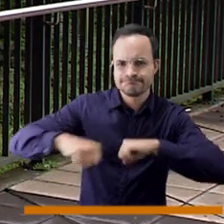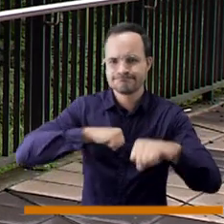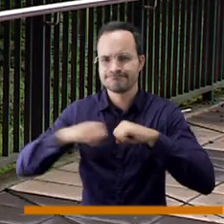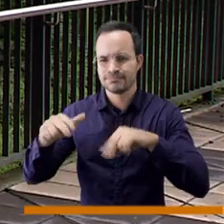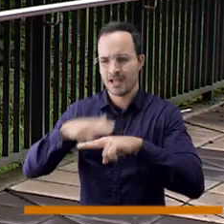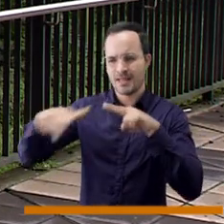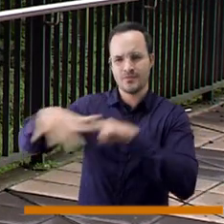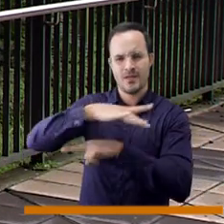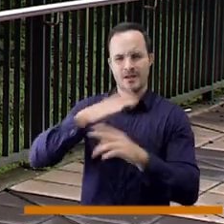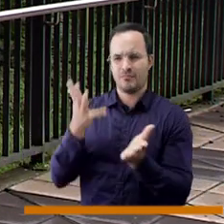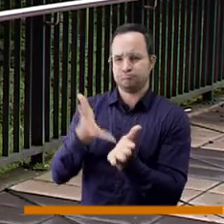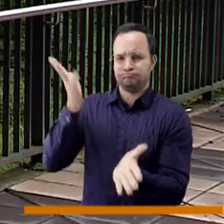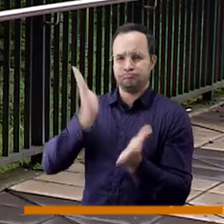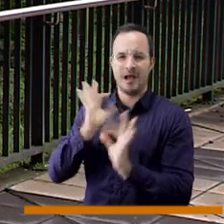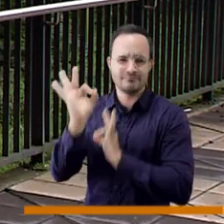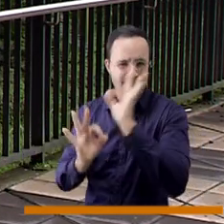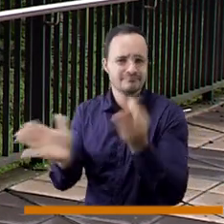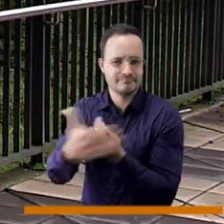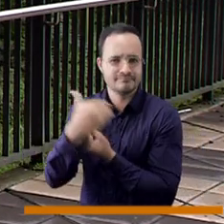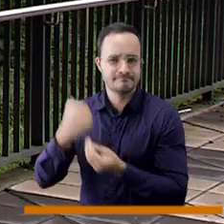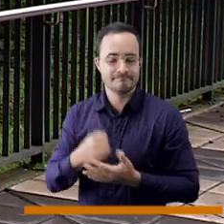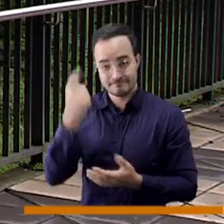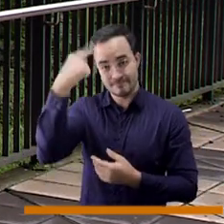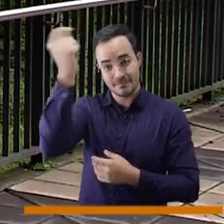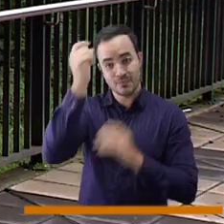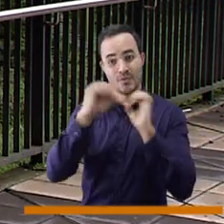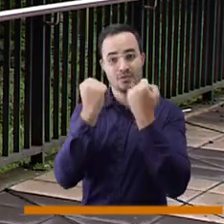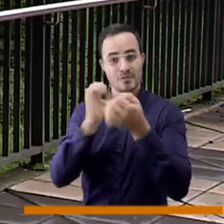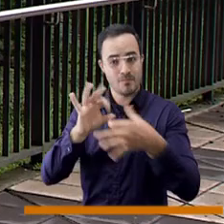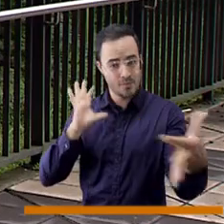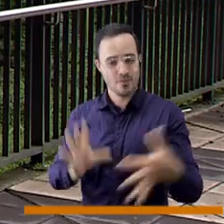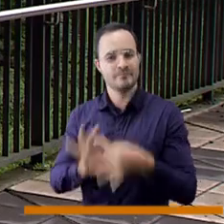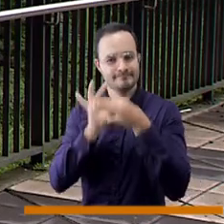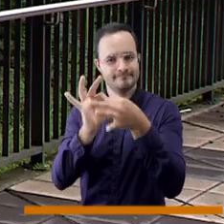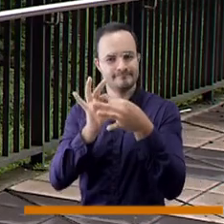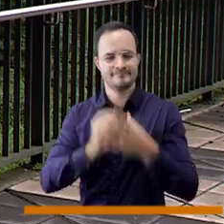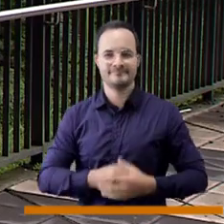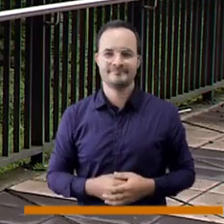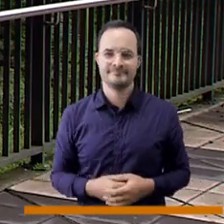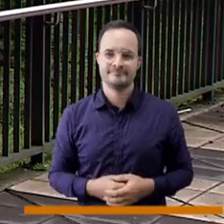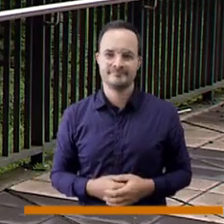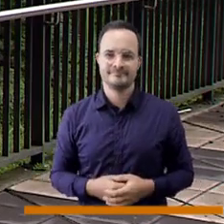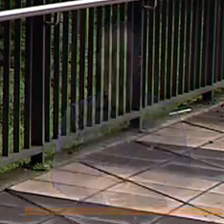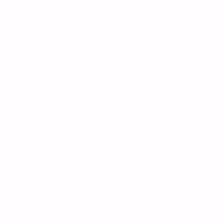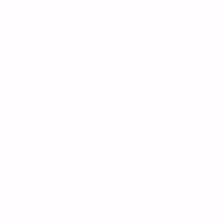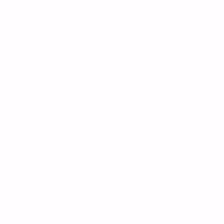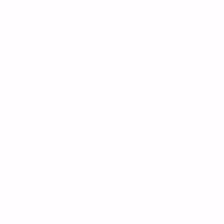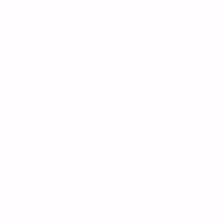conservando la riqueza natural de nuestra región. Porque el consejo somos tú y yo.